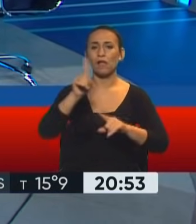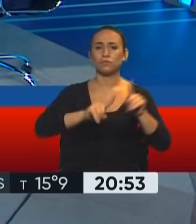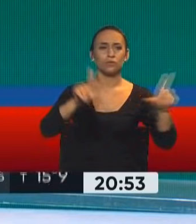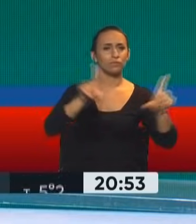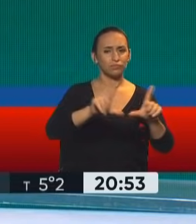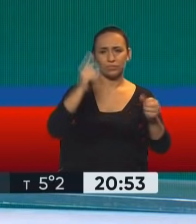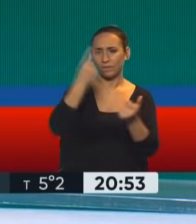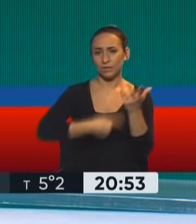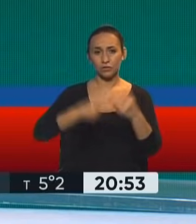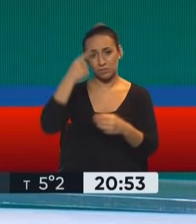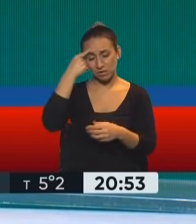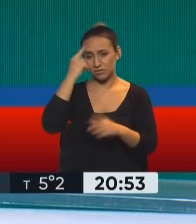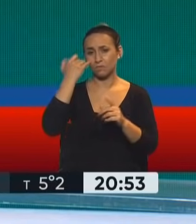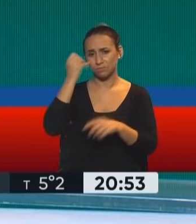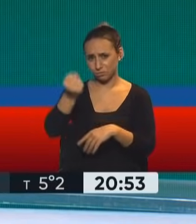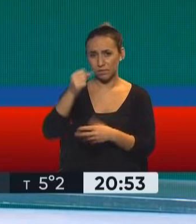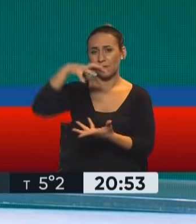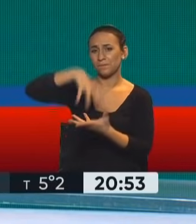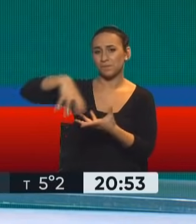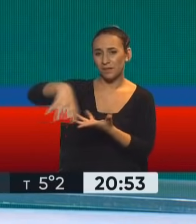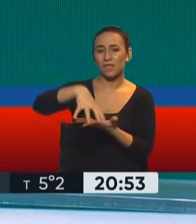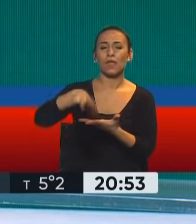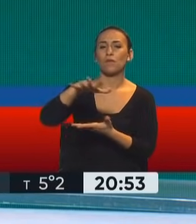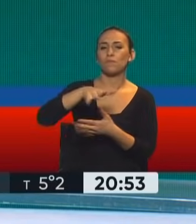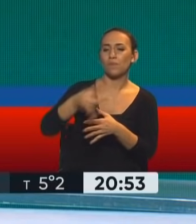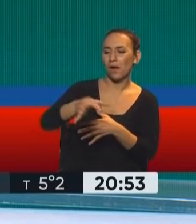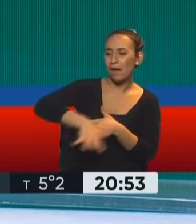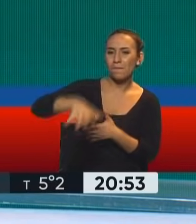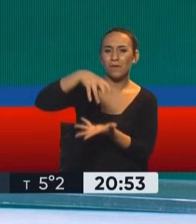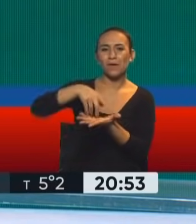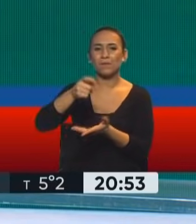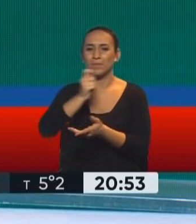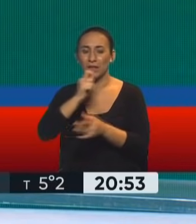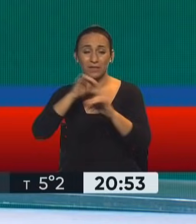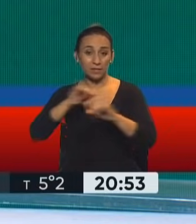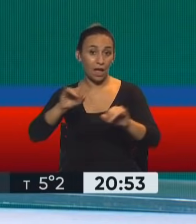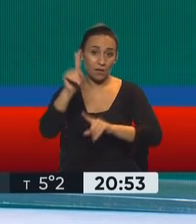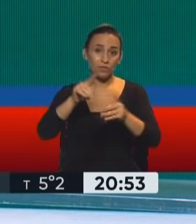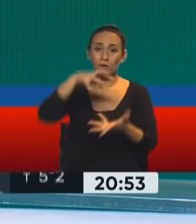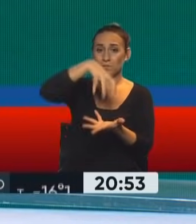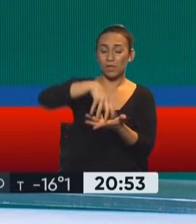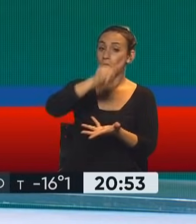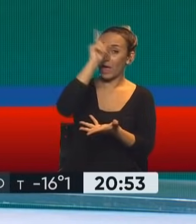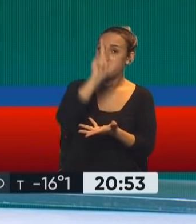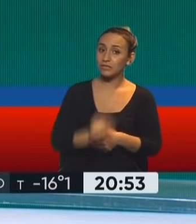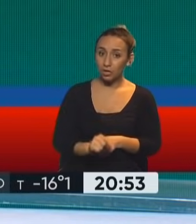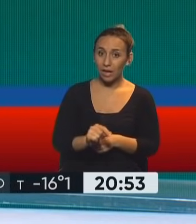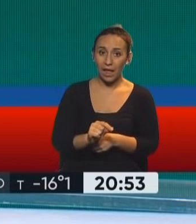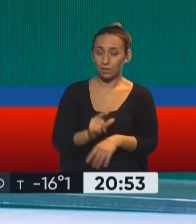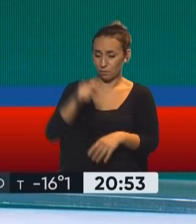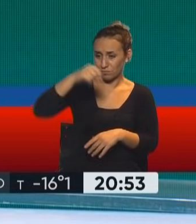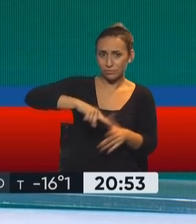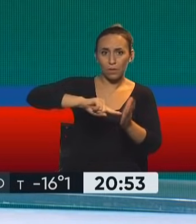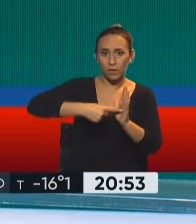que la reman desde siempre. Hablé de los medios cooperativos. Pensemos por una vez que los que llamamos medios nacionales son medios porteños. ¿Por qué no tenemos una